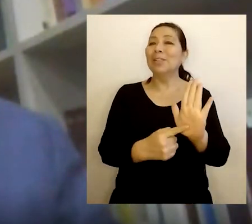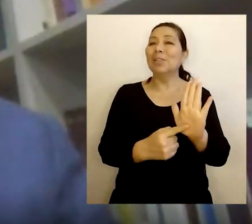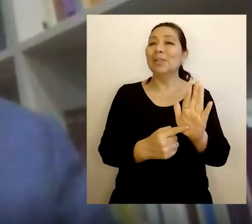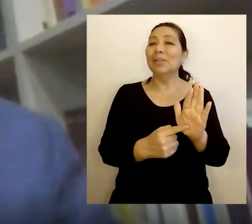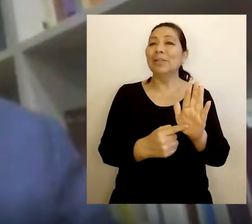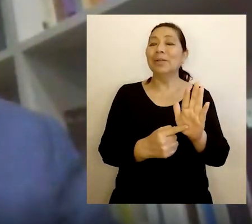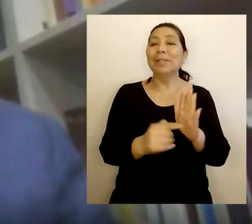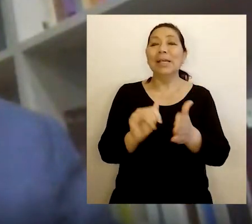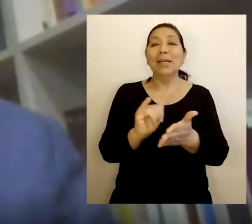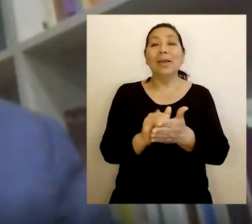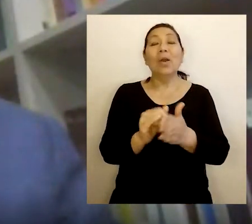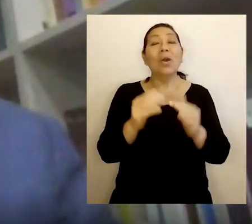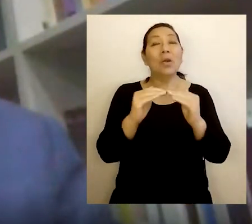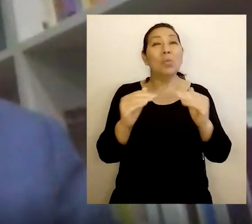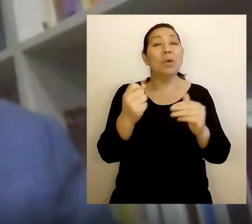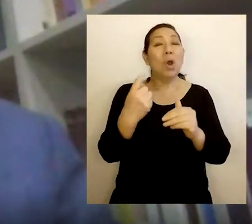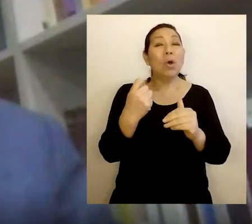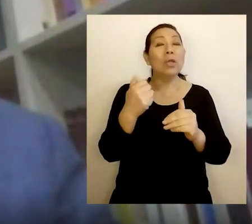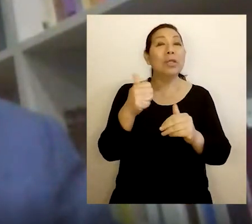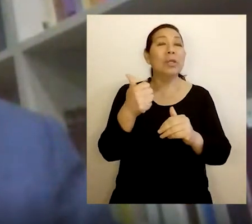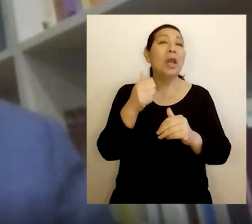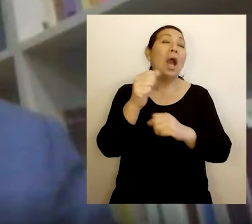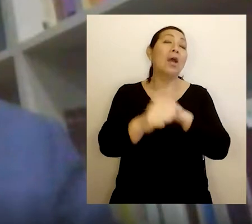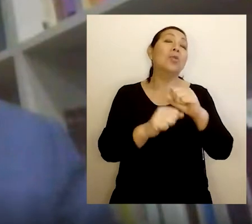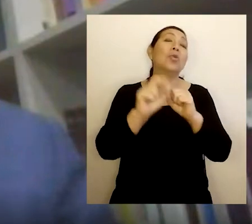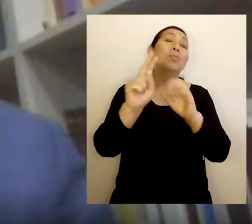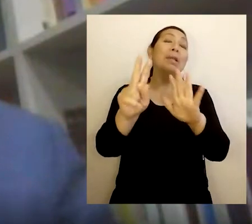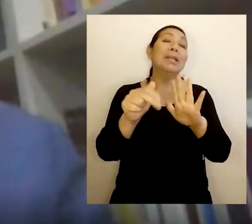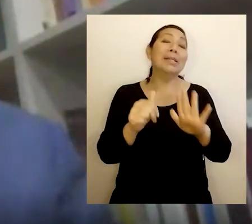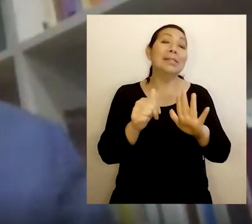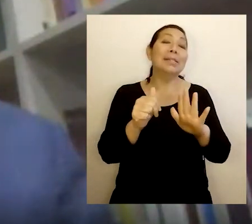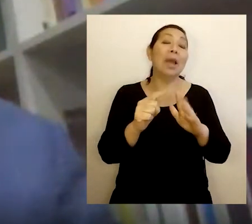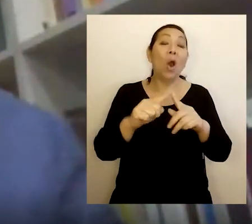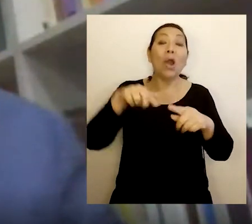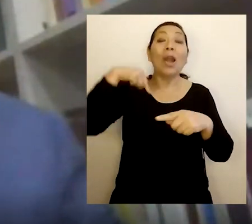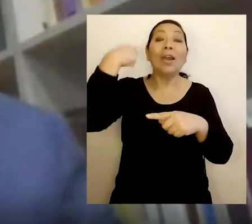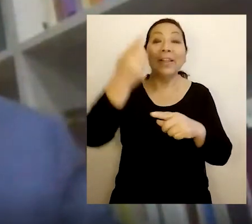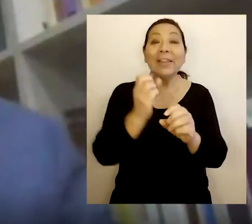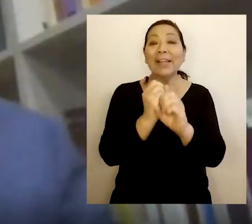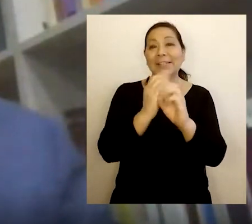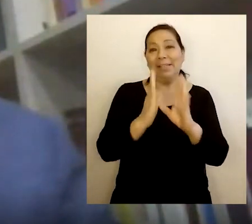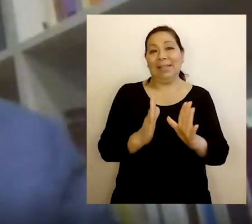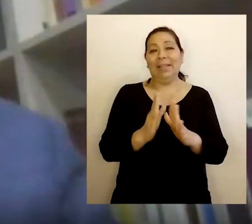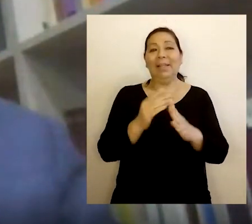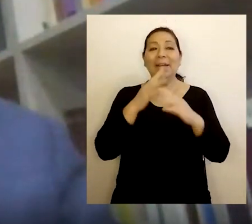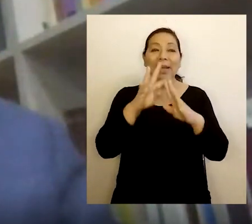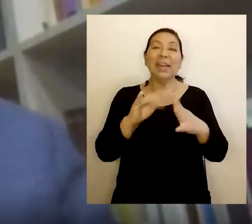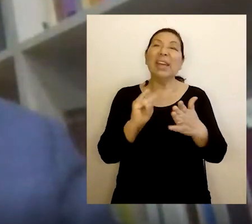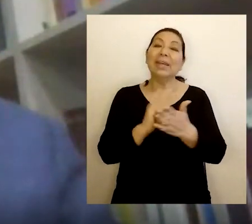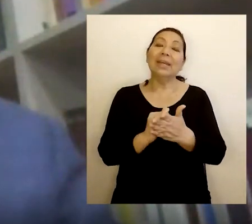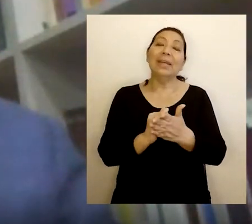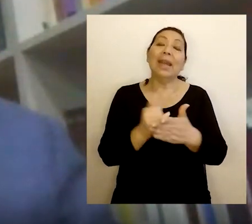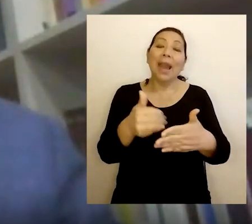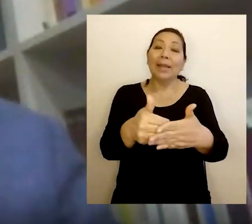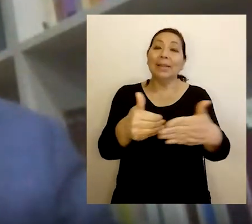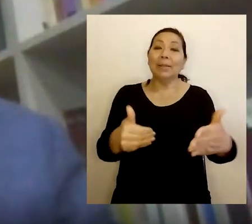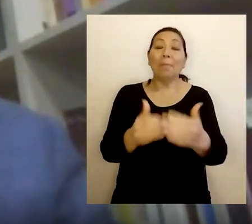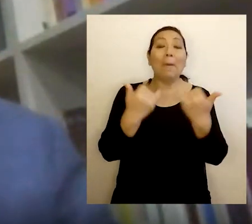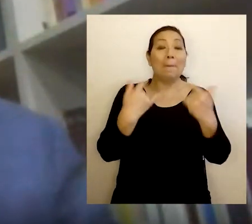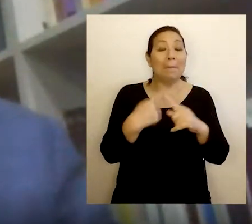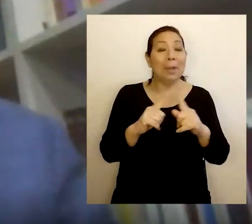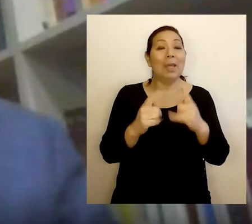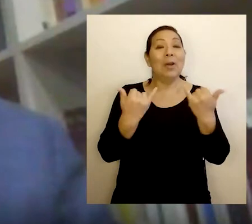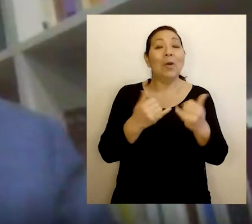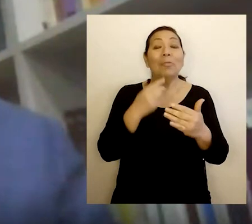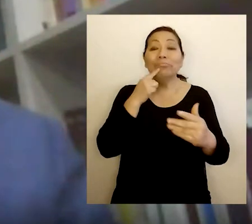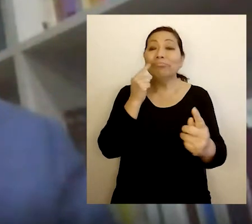recurso de apelación el día 11 de abril de 2016, vale decir, al día siguiente de la audiencia de terminación anticipada, y en este recurso